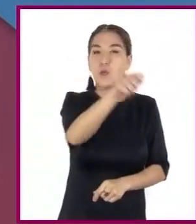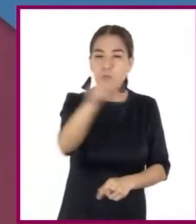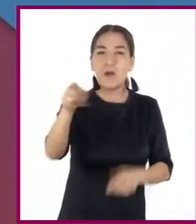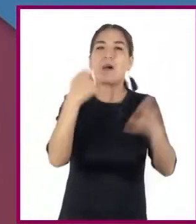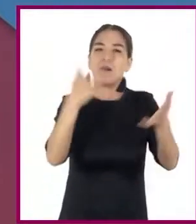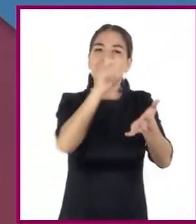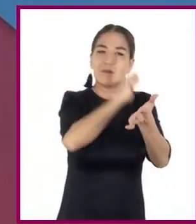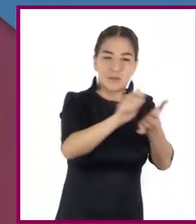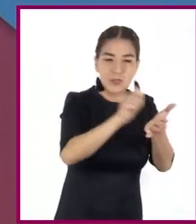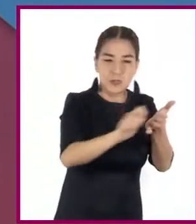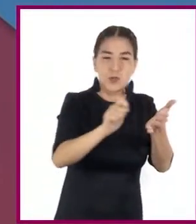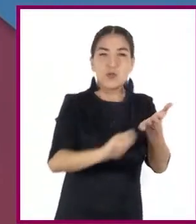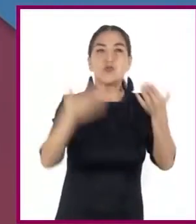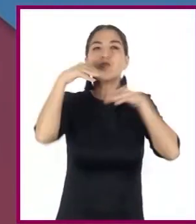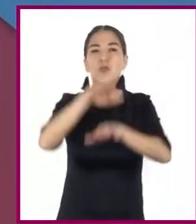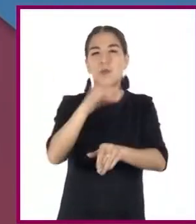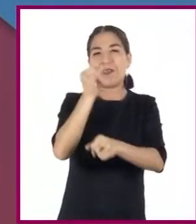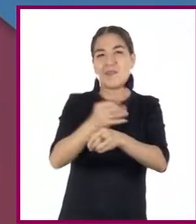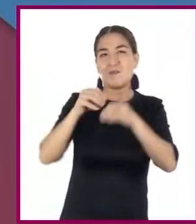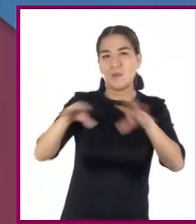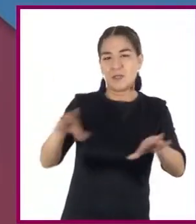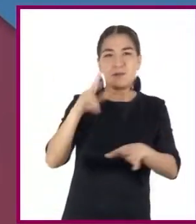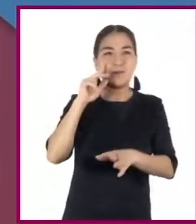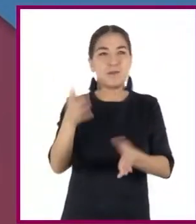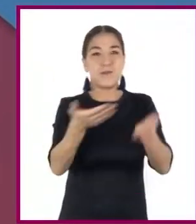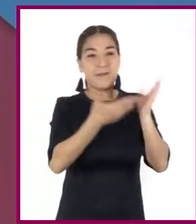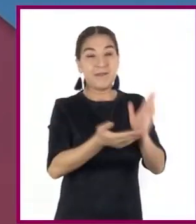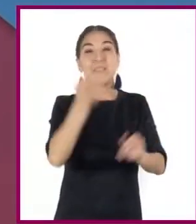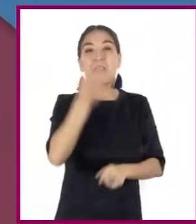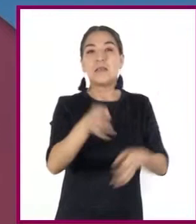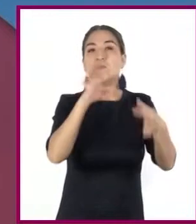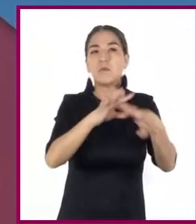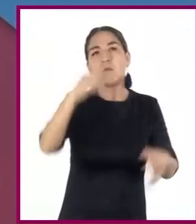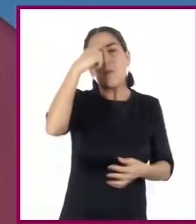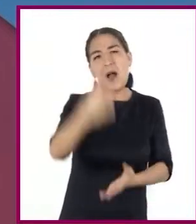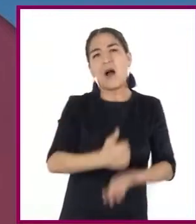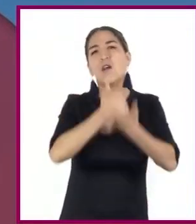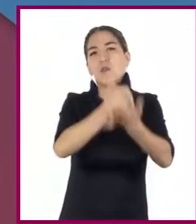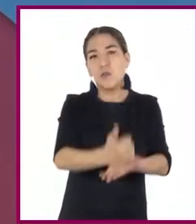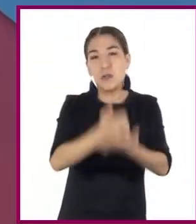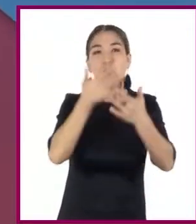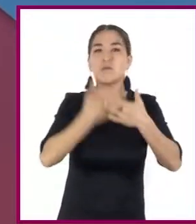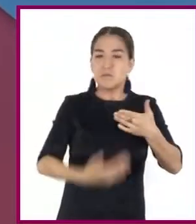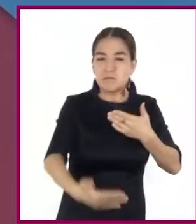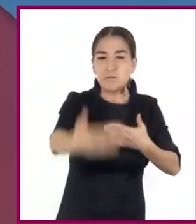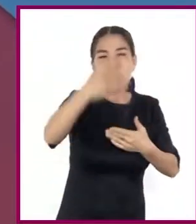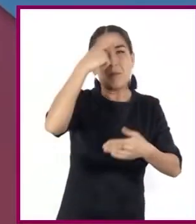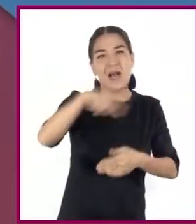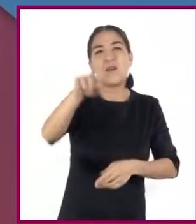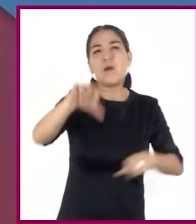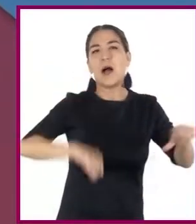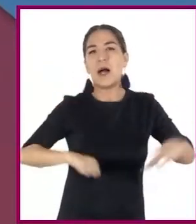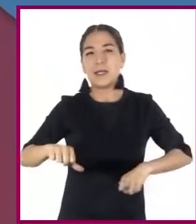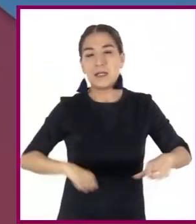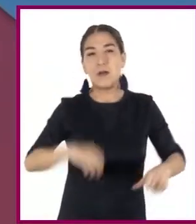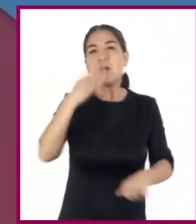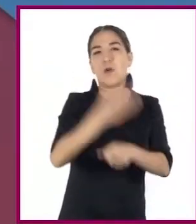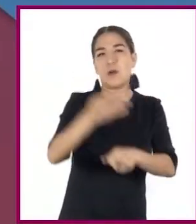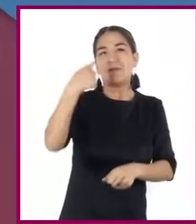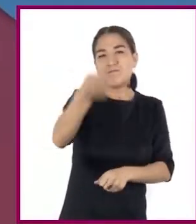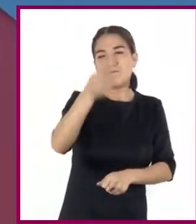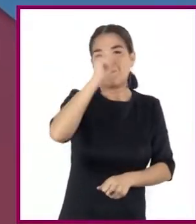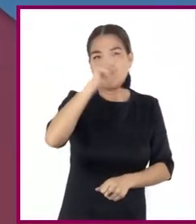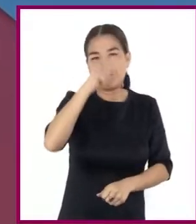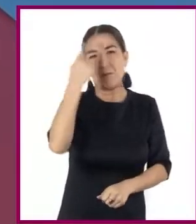nota sobre la siguiente información, la cual les ayudará más adelante para las actividades sugeridas de esta